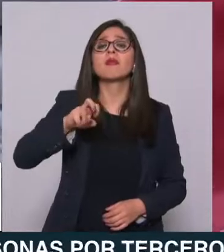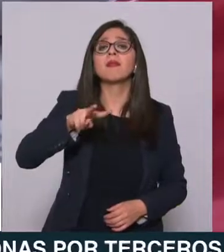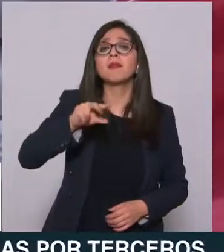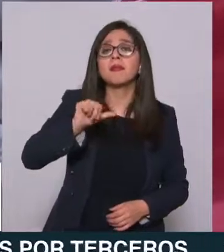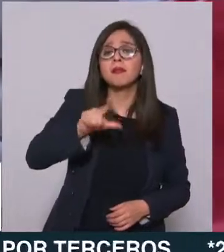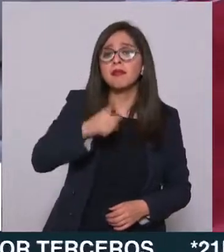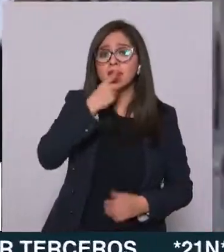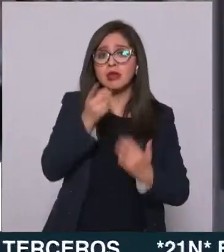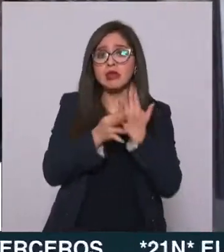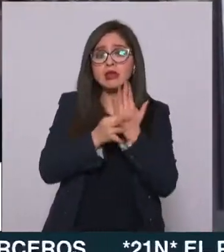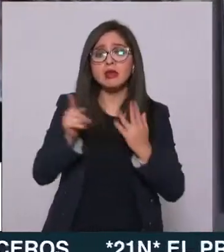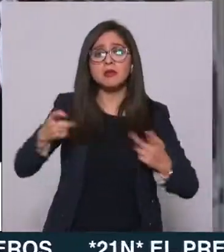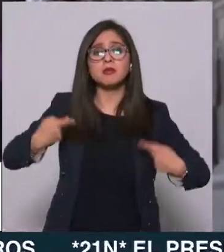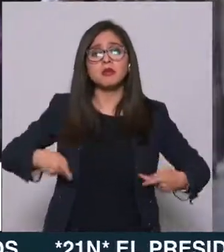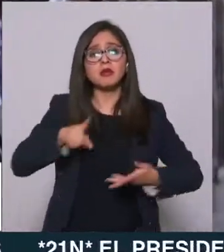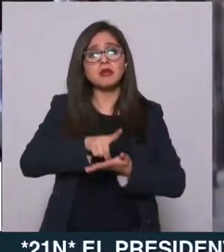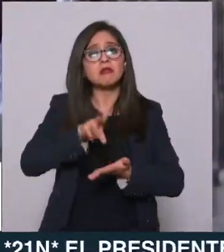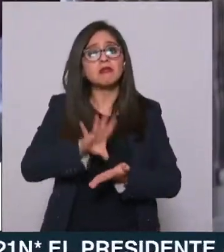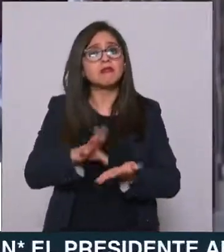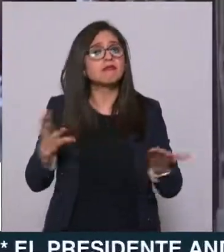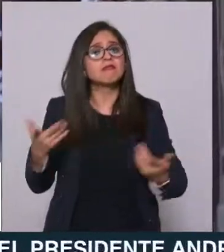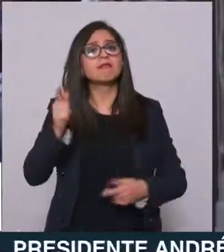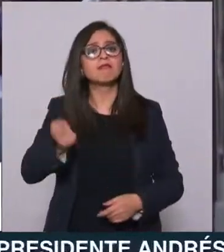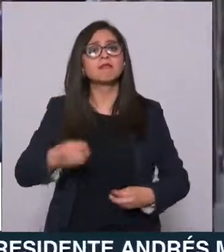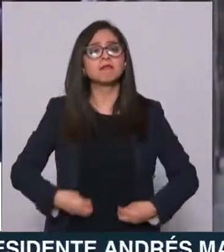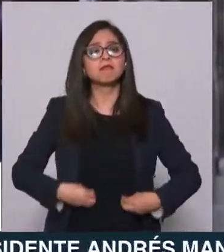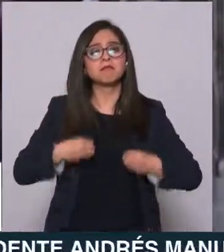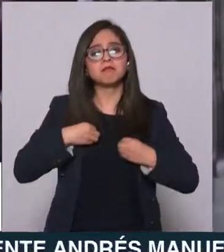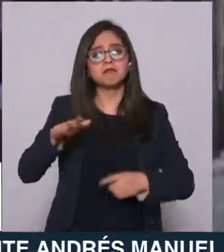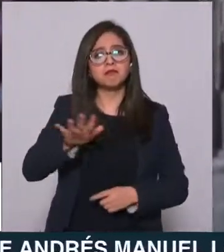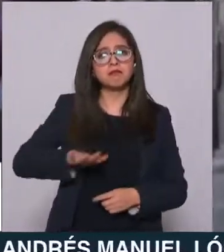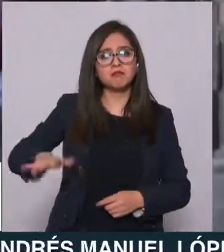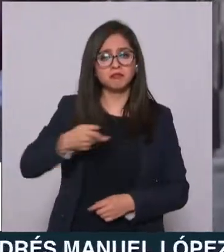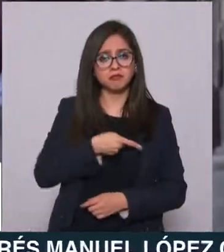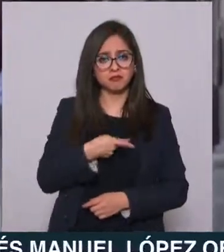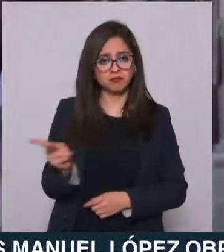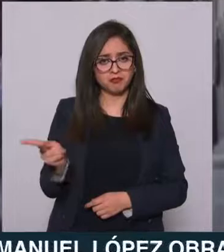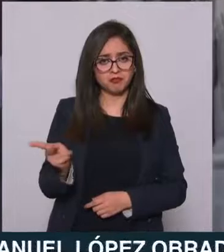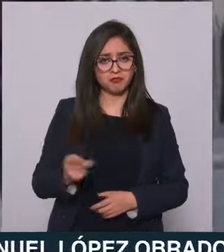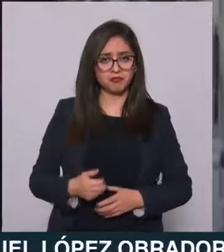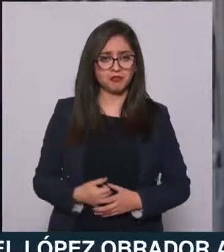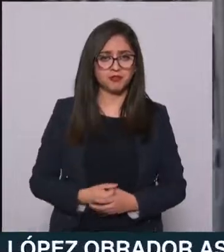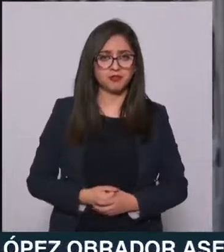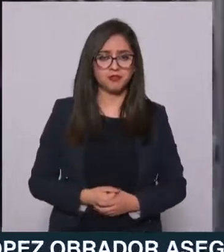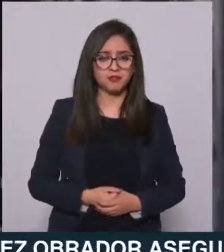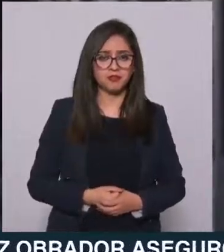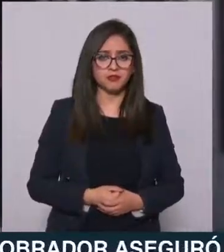personas con discapacidad viven en situación de pobreza. Cintia Carranza, 21 Noticias.